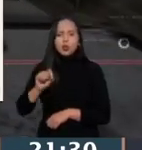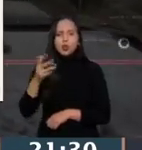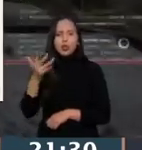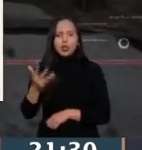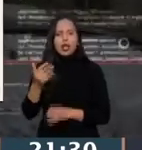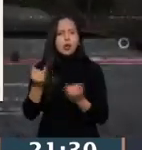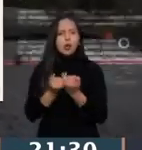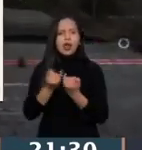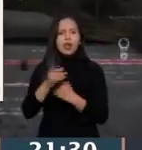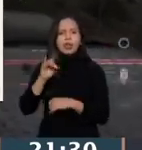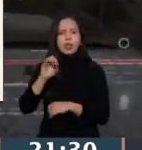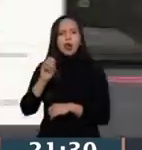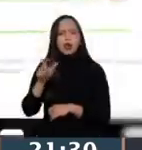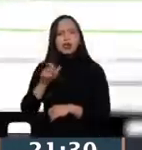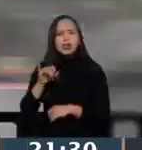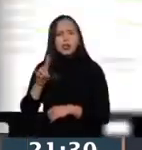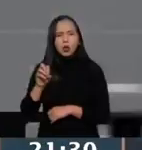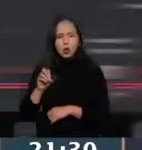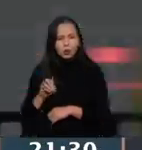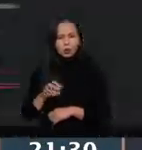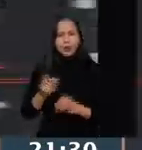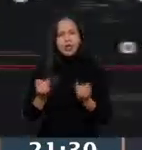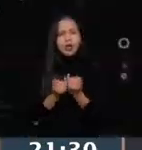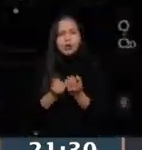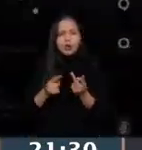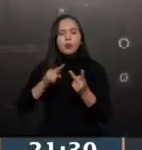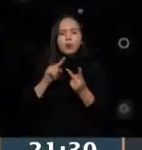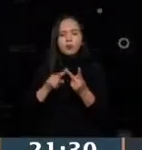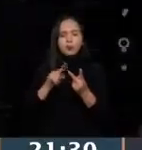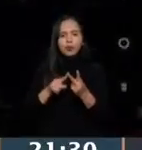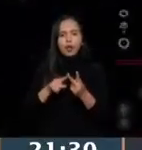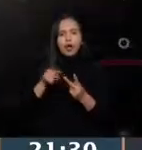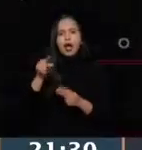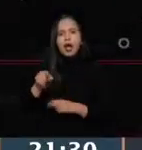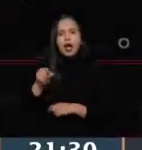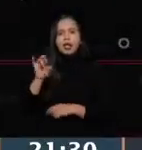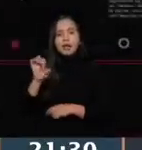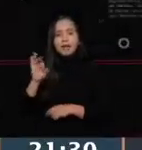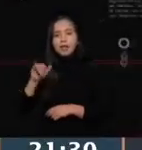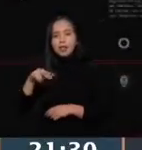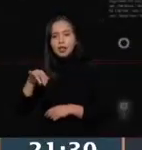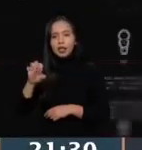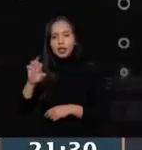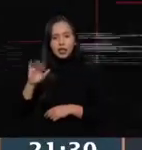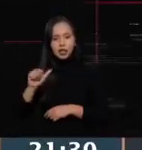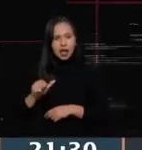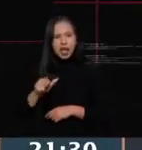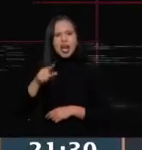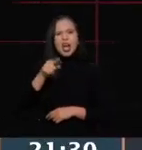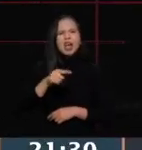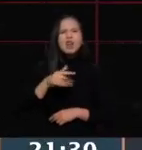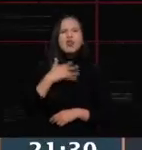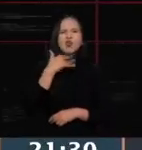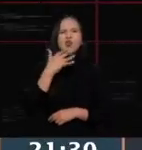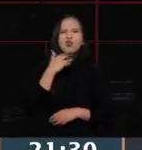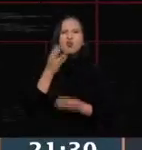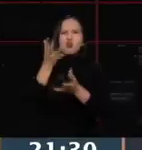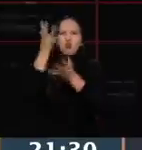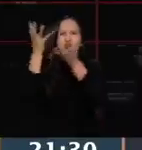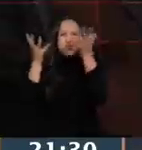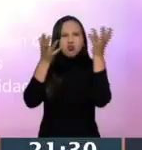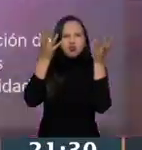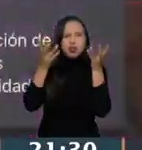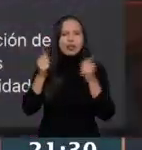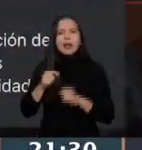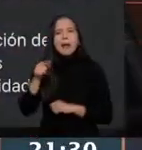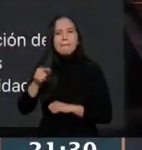aire. 2. Falso que la refinería de Cadereyta es la principal fuente de contaminación de Monterrey y su zona